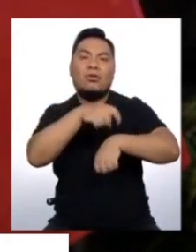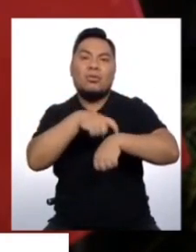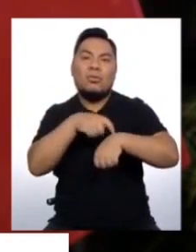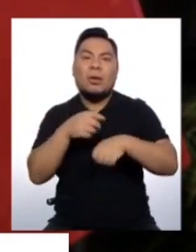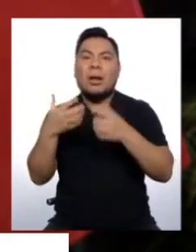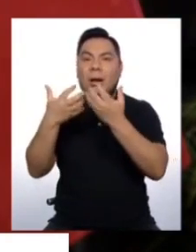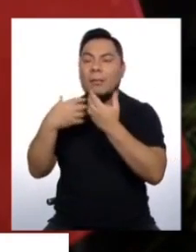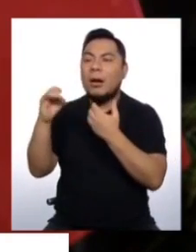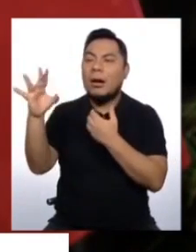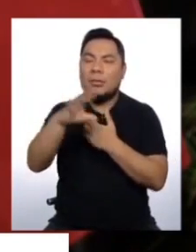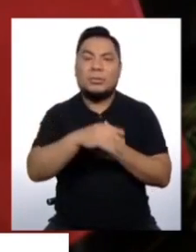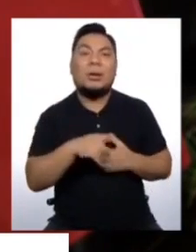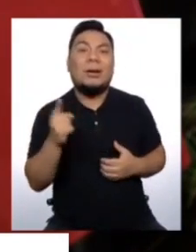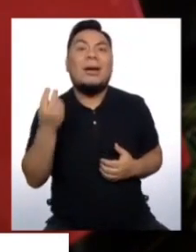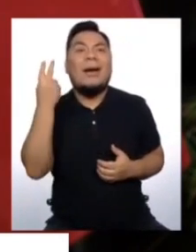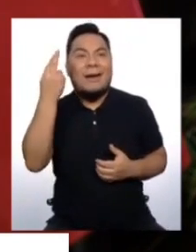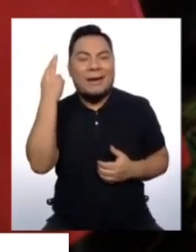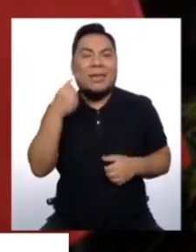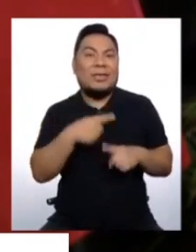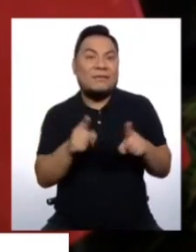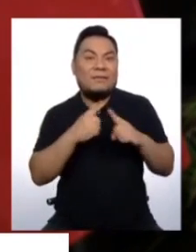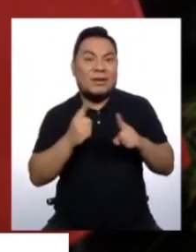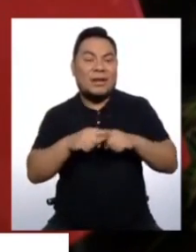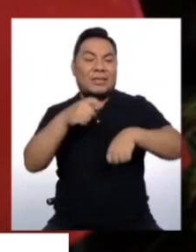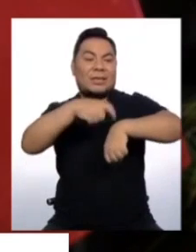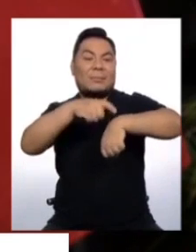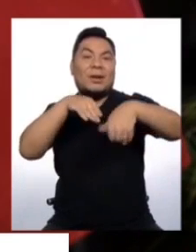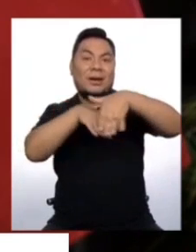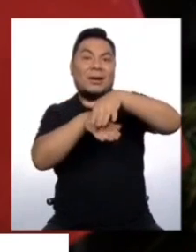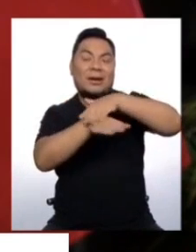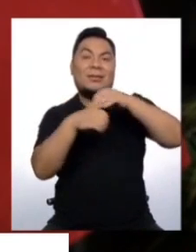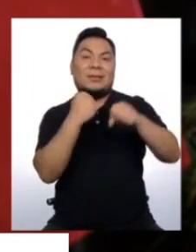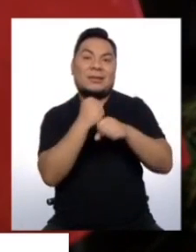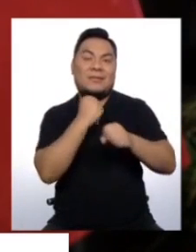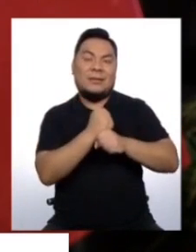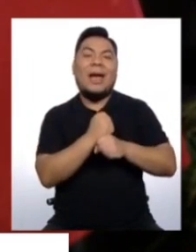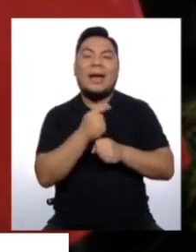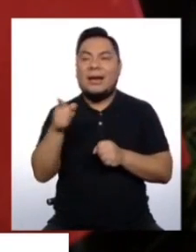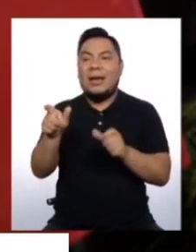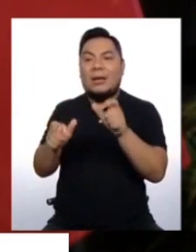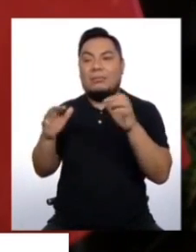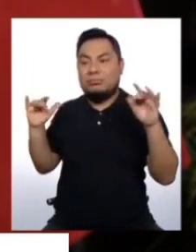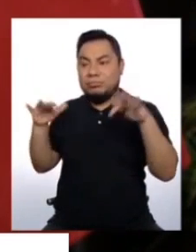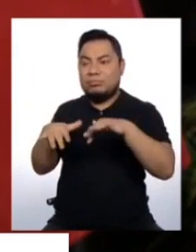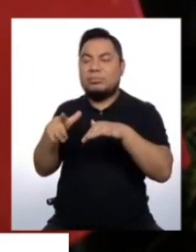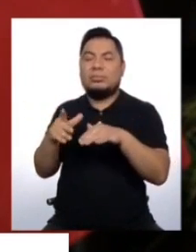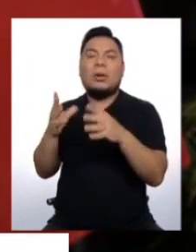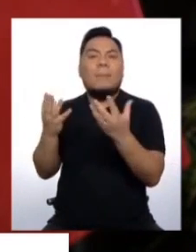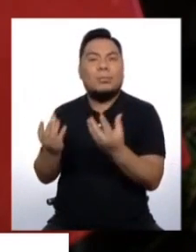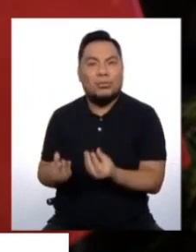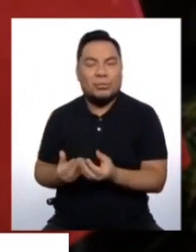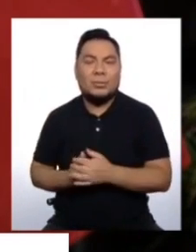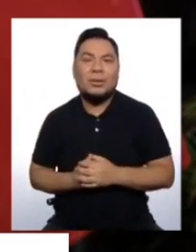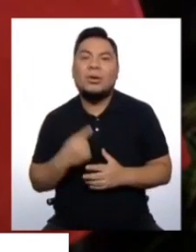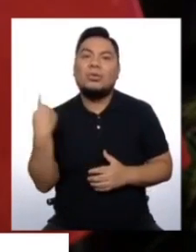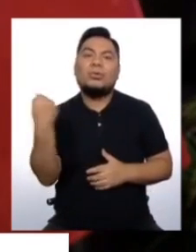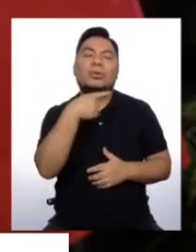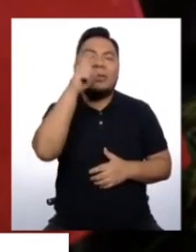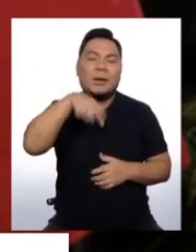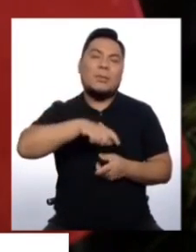secuencial. Entonces, no hay aglomeraciones temprano en los paraderos. Es fundamental. Tenemos que adecuarnos